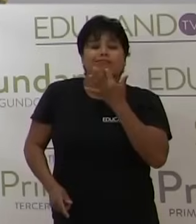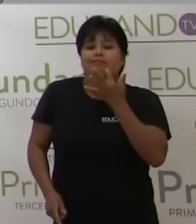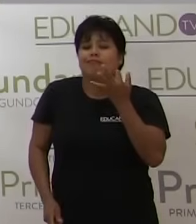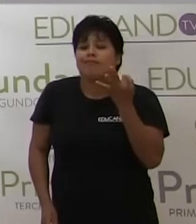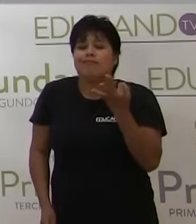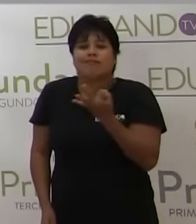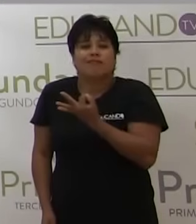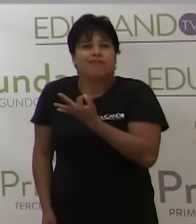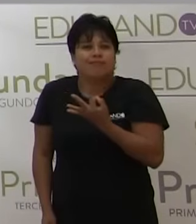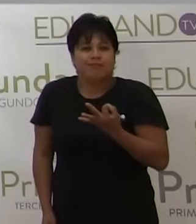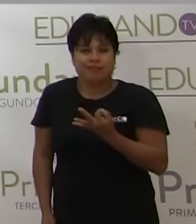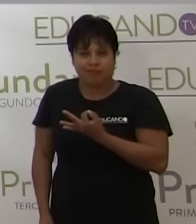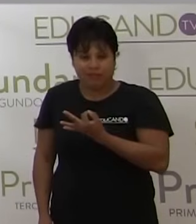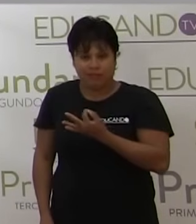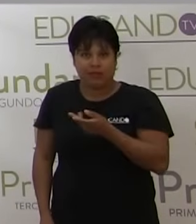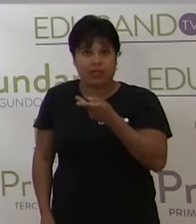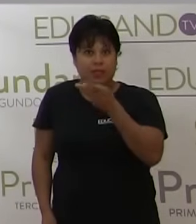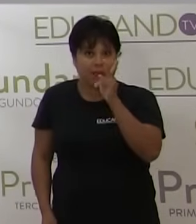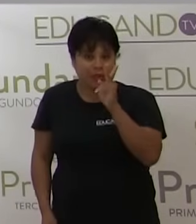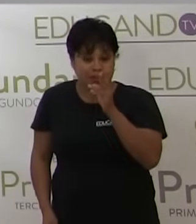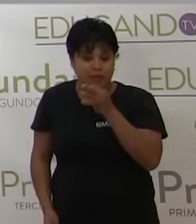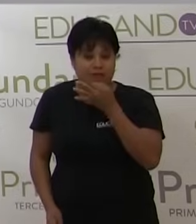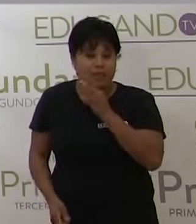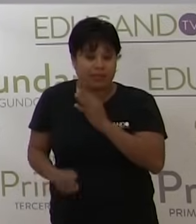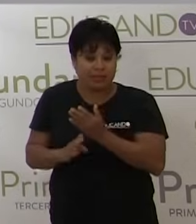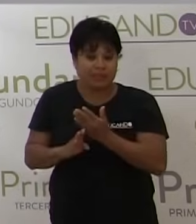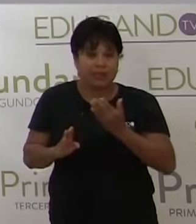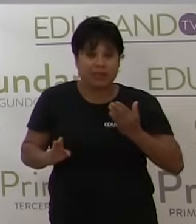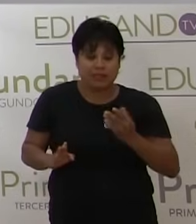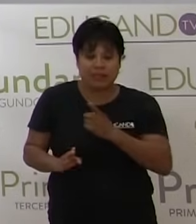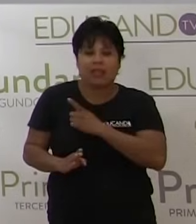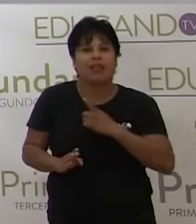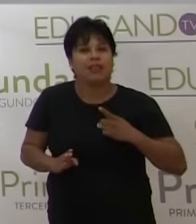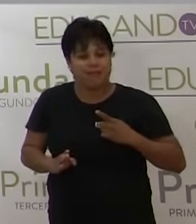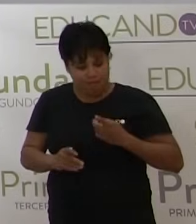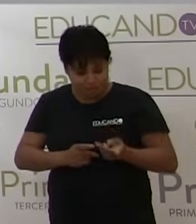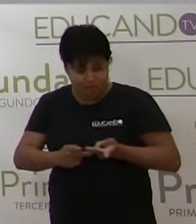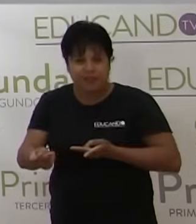huele pero antes la fiesta debemos